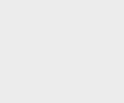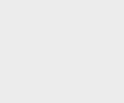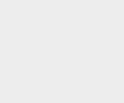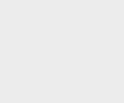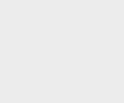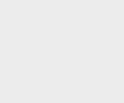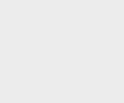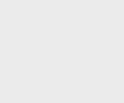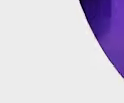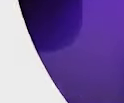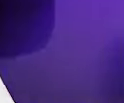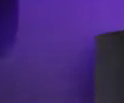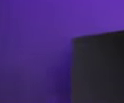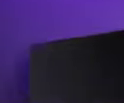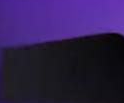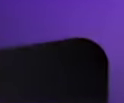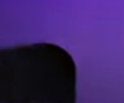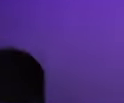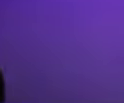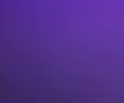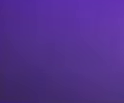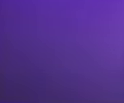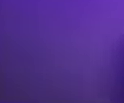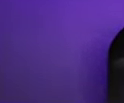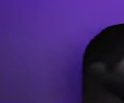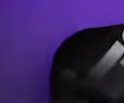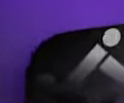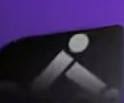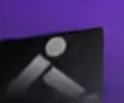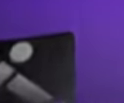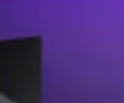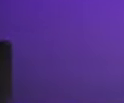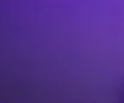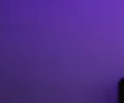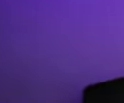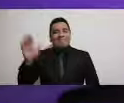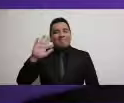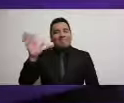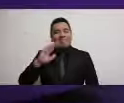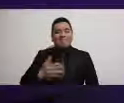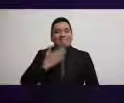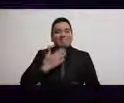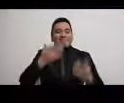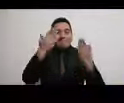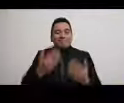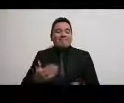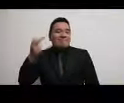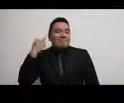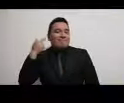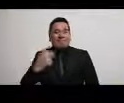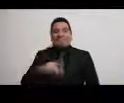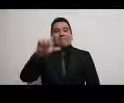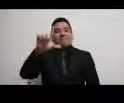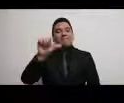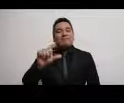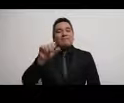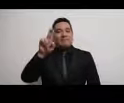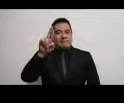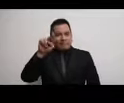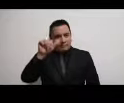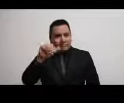Los temas democrático-electorales al alcance de la ciudadanía. Hola, ¿qué tal? Bienvenidos a su programa La Urna, producción